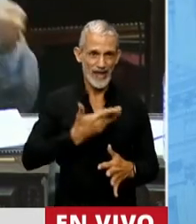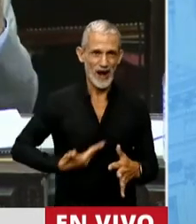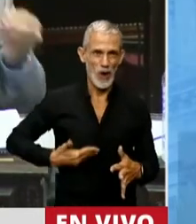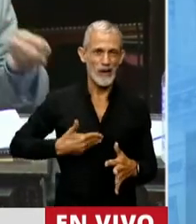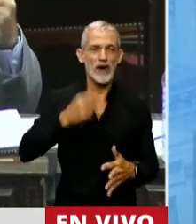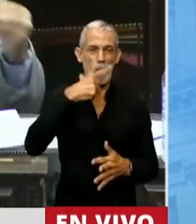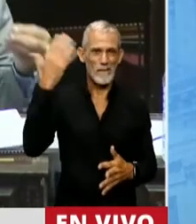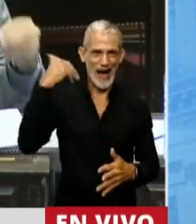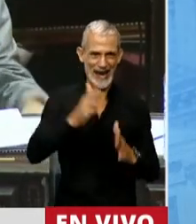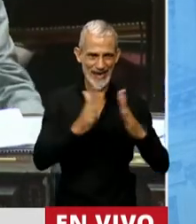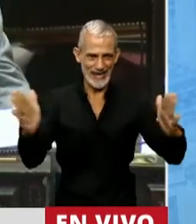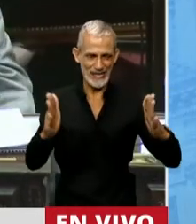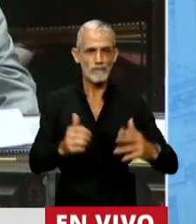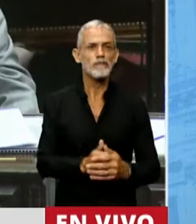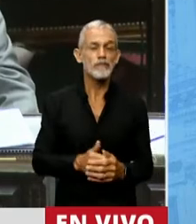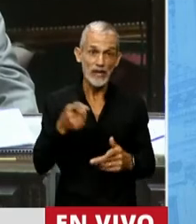nos dejó el gobierno de Macri. Y